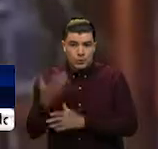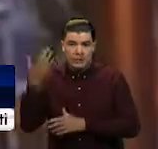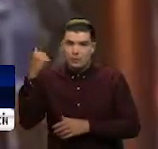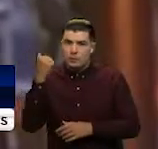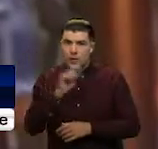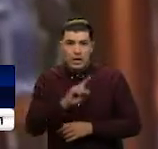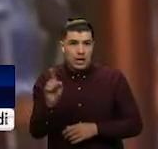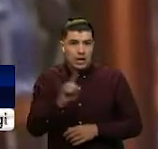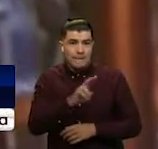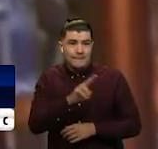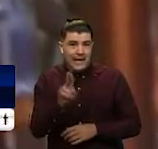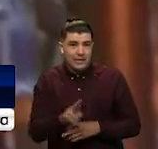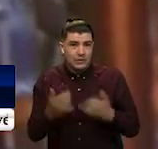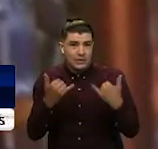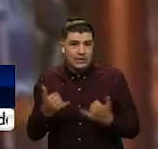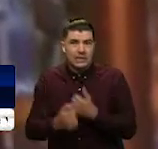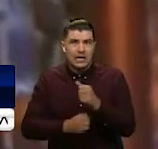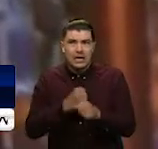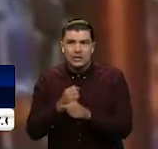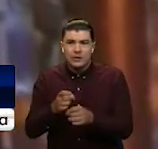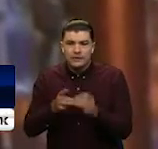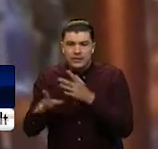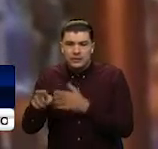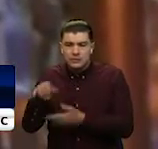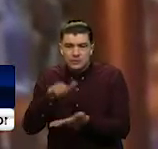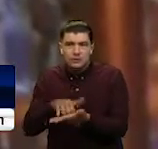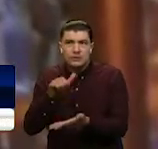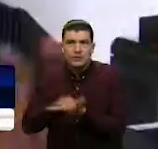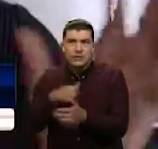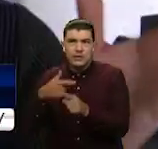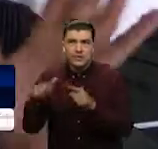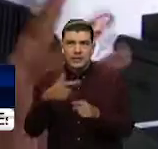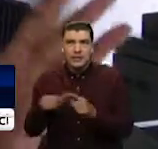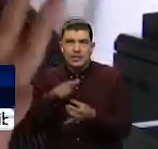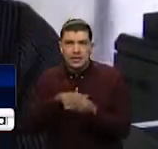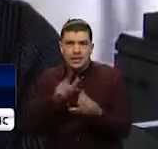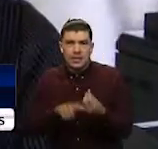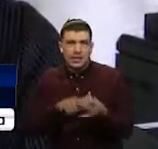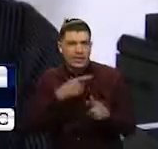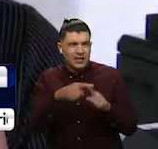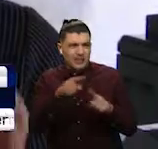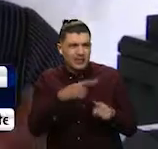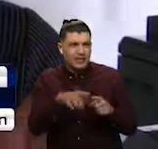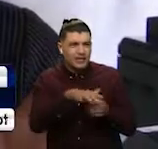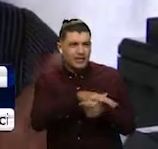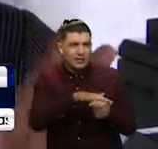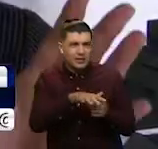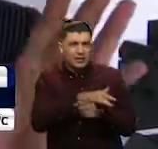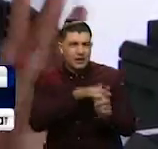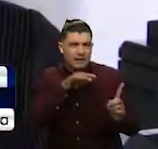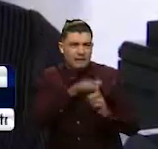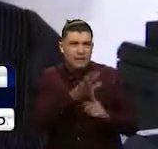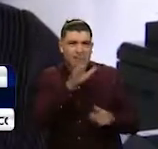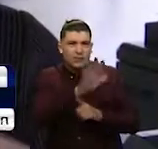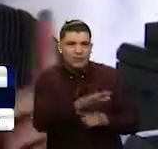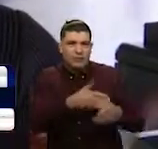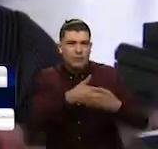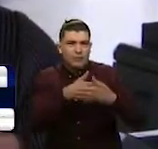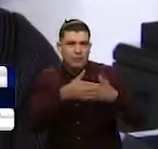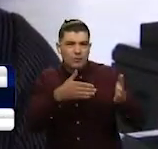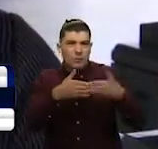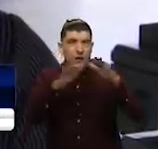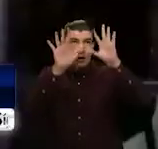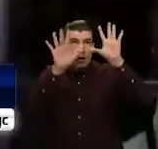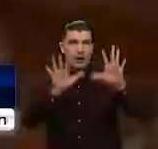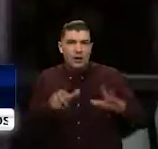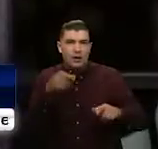de este año a la fecha varios casos similares se han presentado una serie de atentados a las puertas de vidrio de las